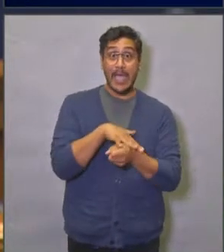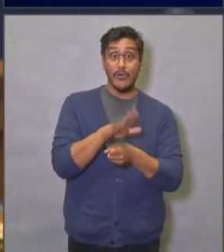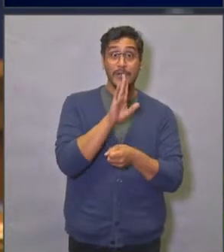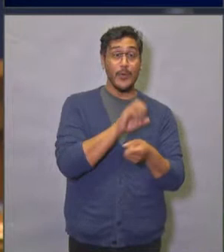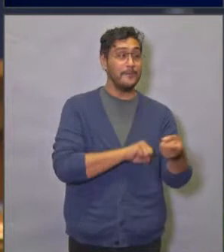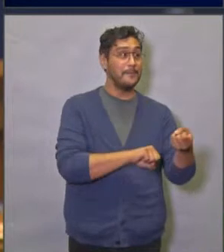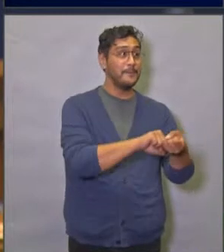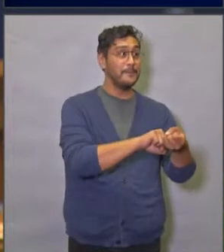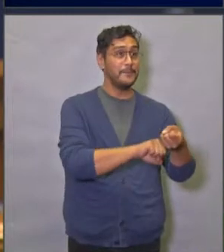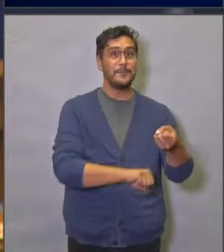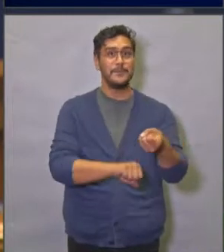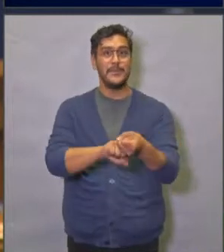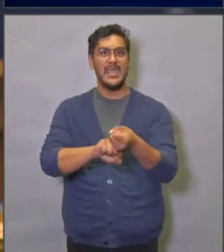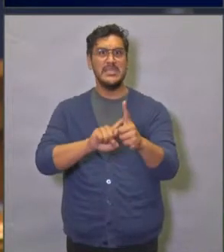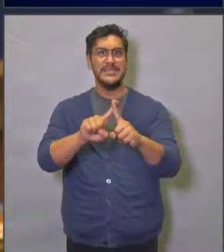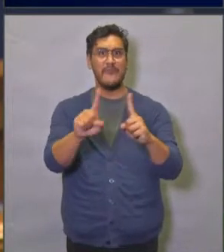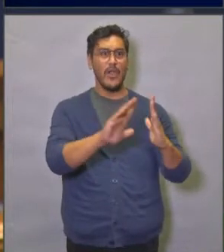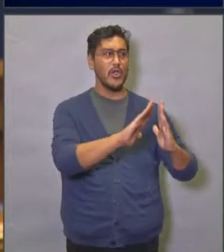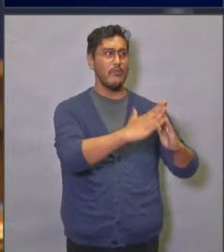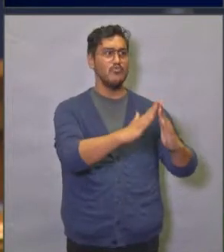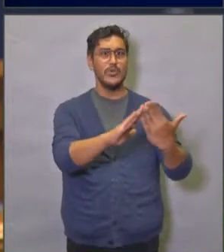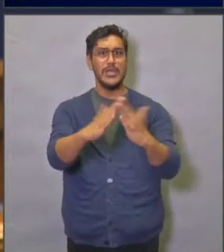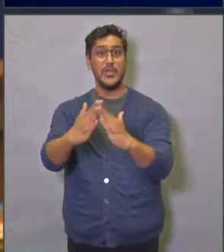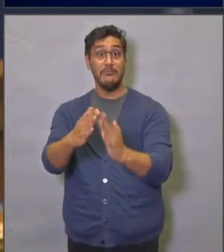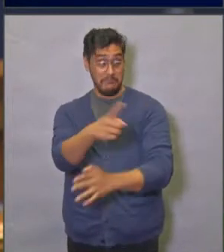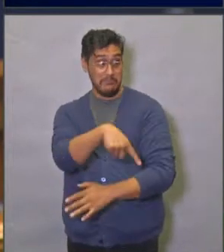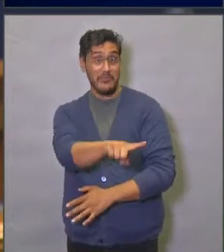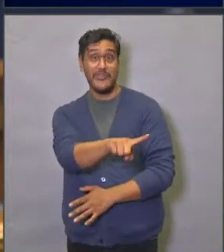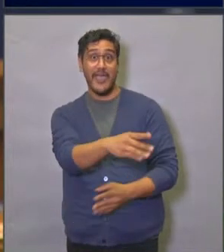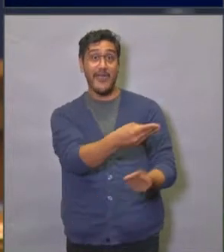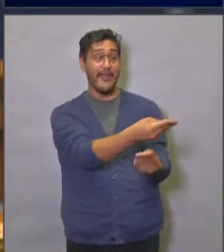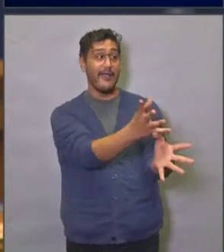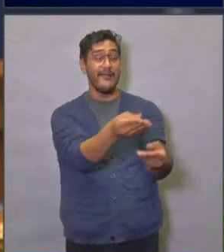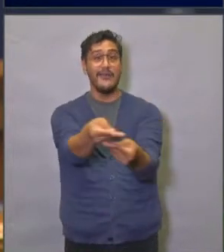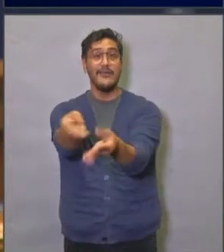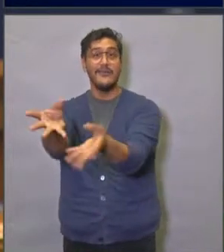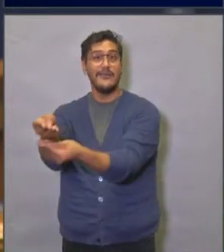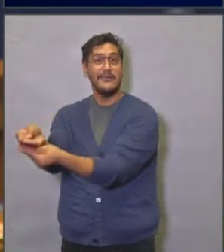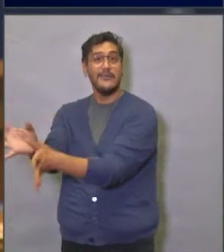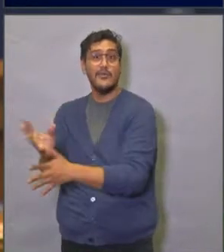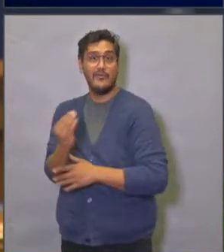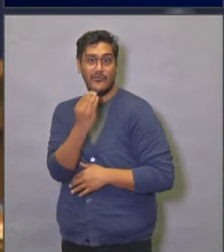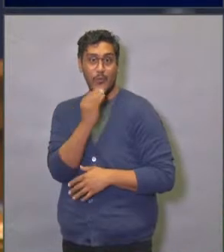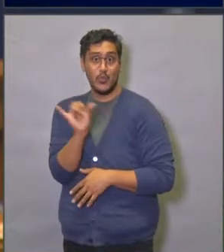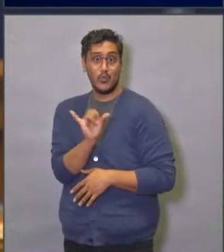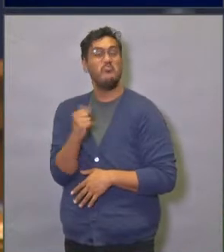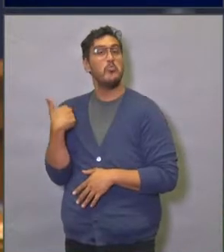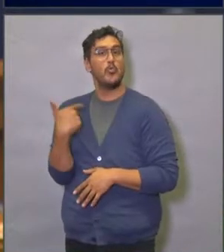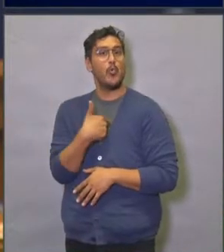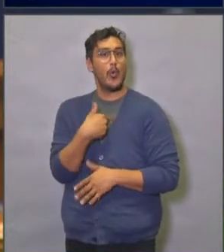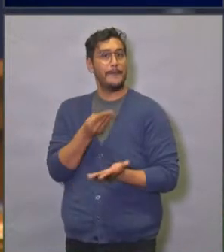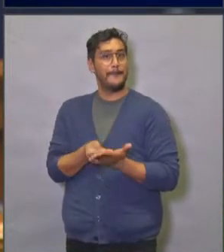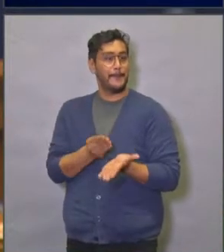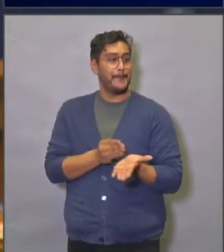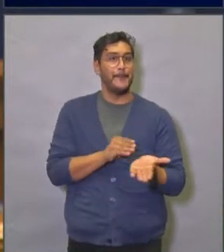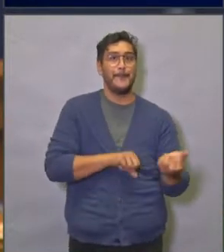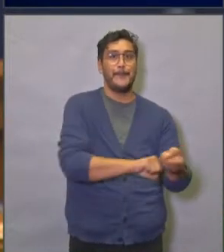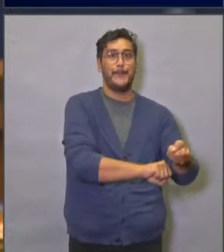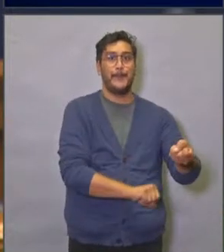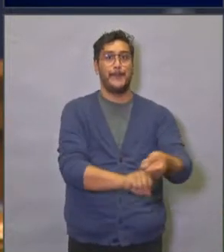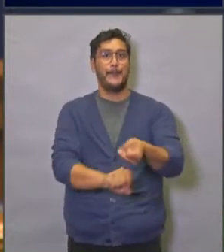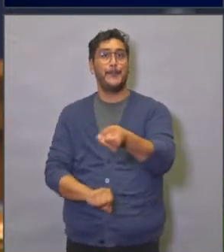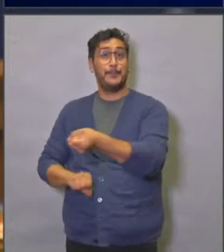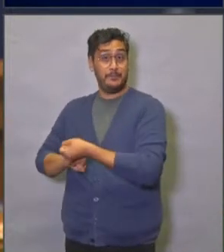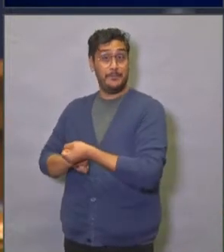organizaciones comunitarias que están ofreciendo comida gratis a las personas impactadas por la pandemia. Durante la